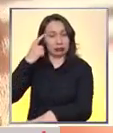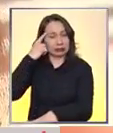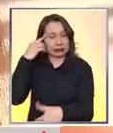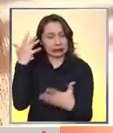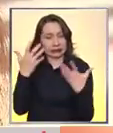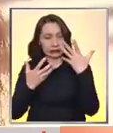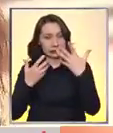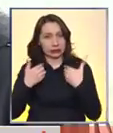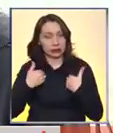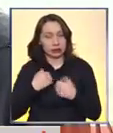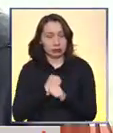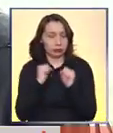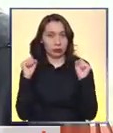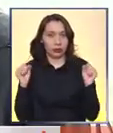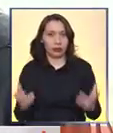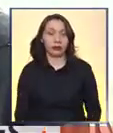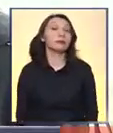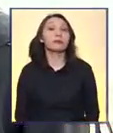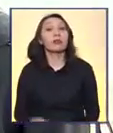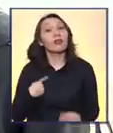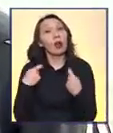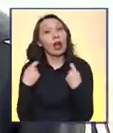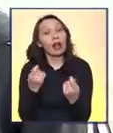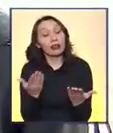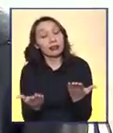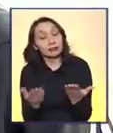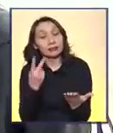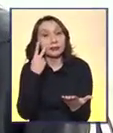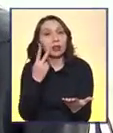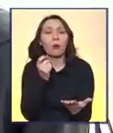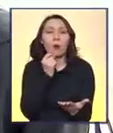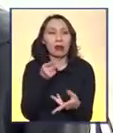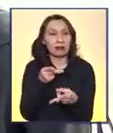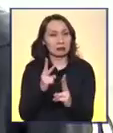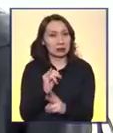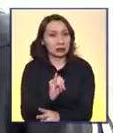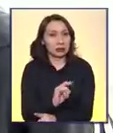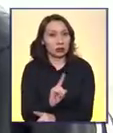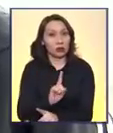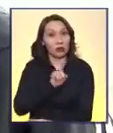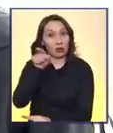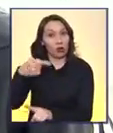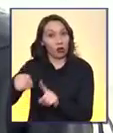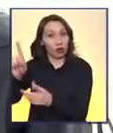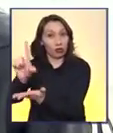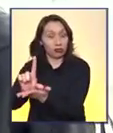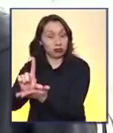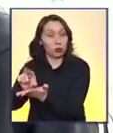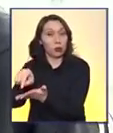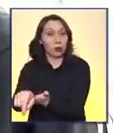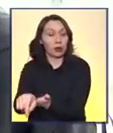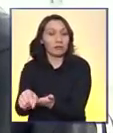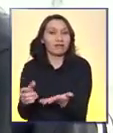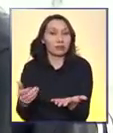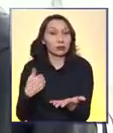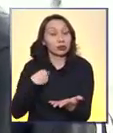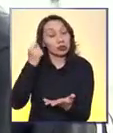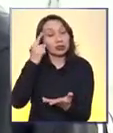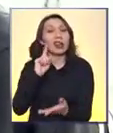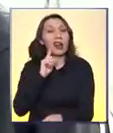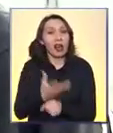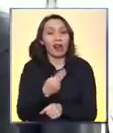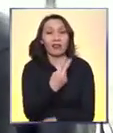parece insólito. Vamos a tratar de analizar qué tan factible es que nosotros estudiamos ahí, porque por lo que sé tienen 23